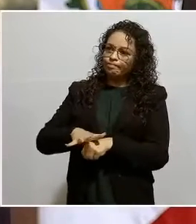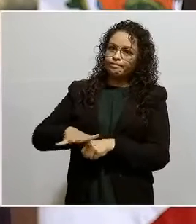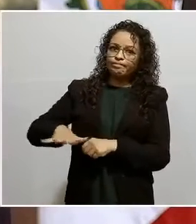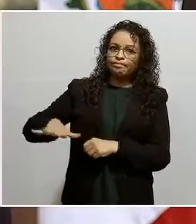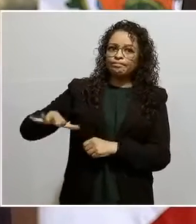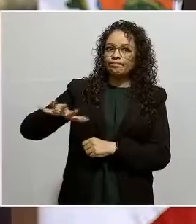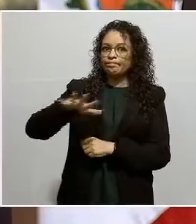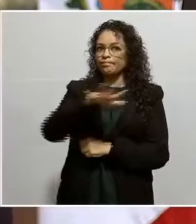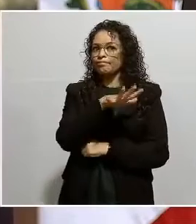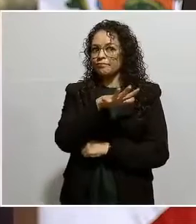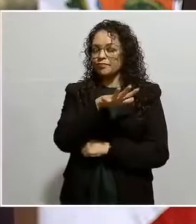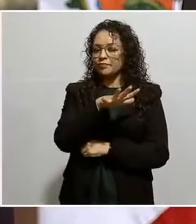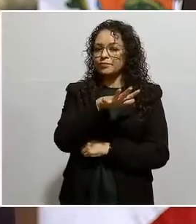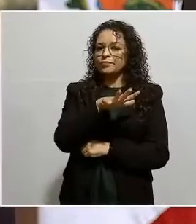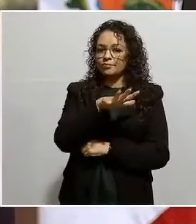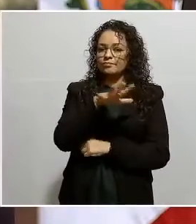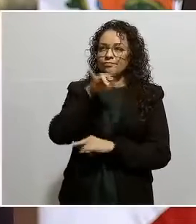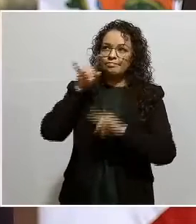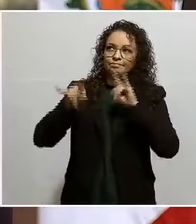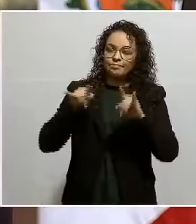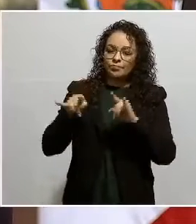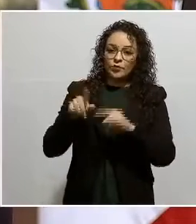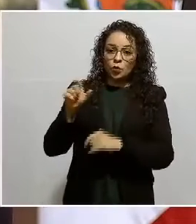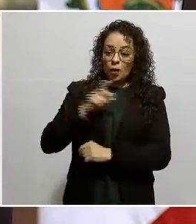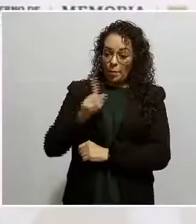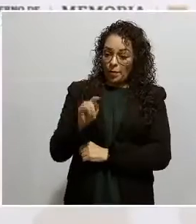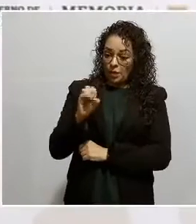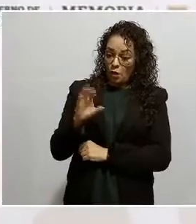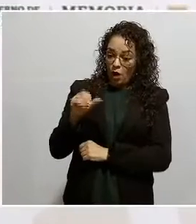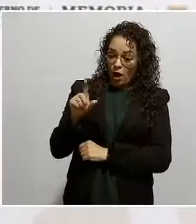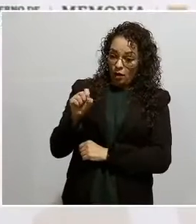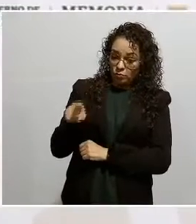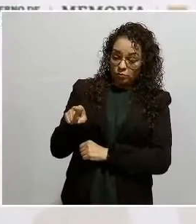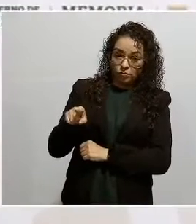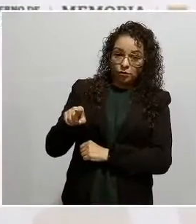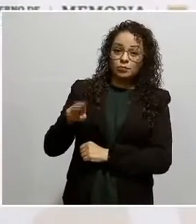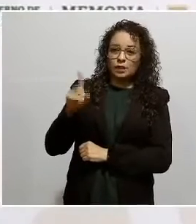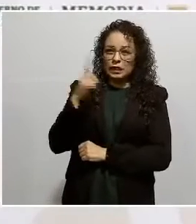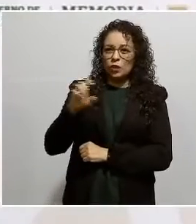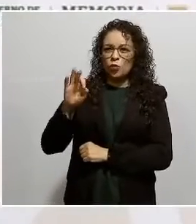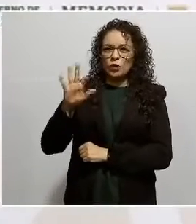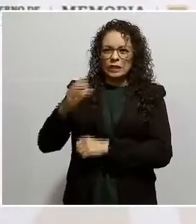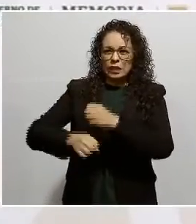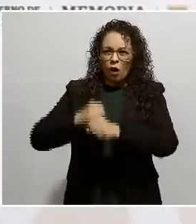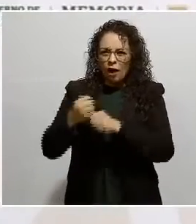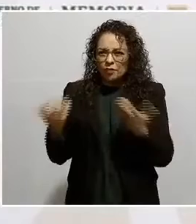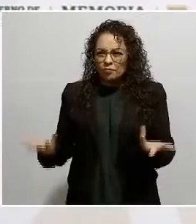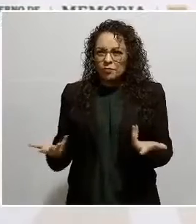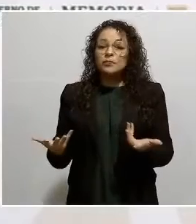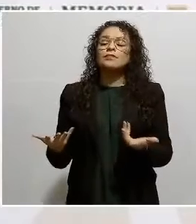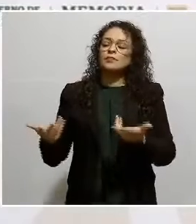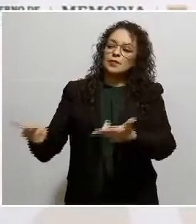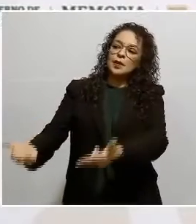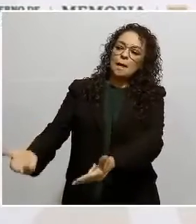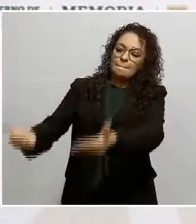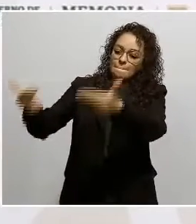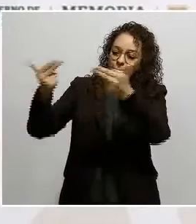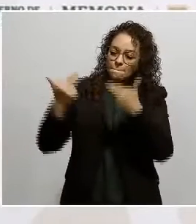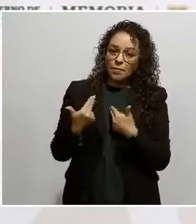Cuando murió mi tío Carlos hace ya casi 45 años, me tocó heredar, entre tantas bendiciones,